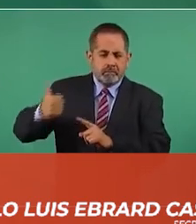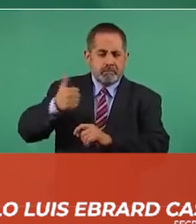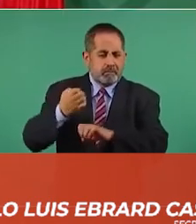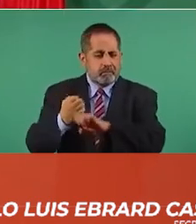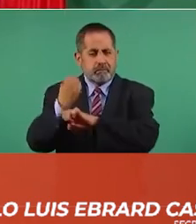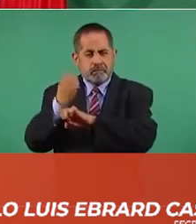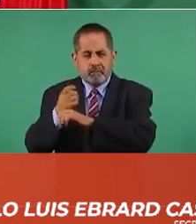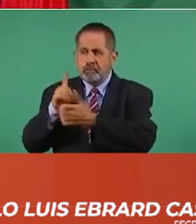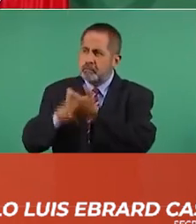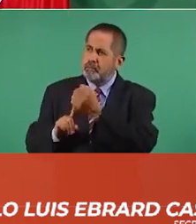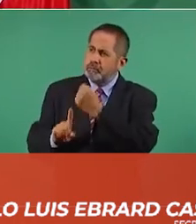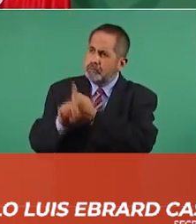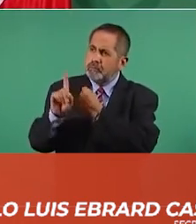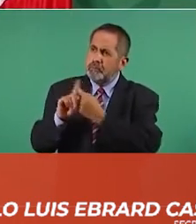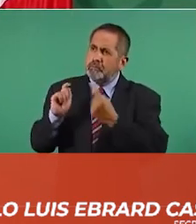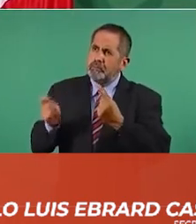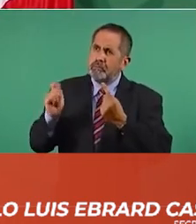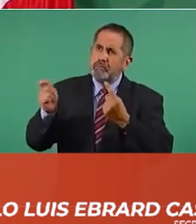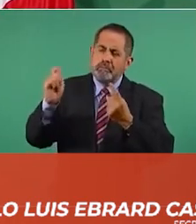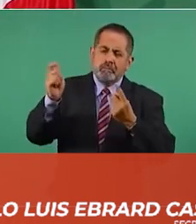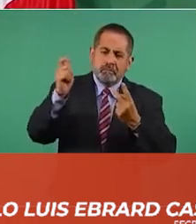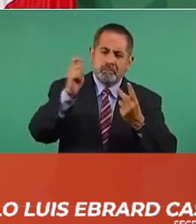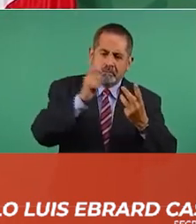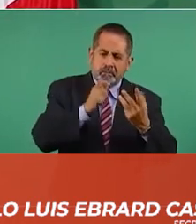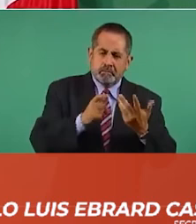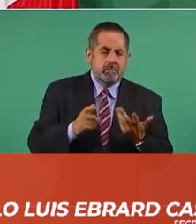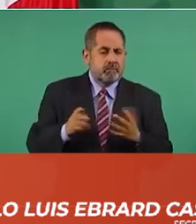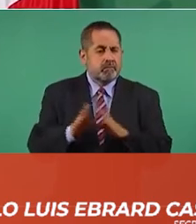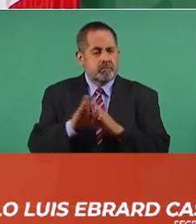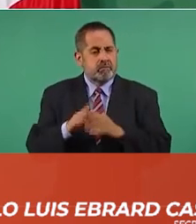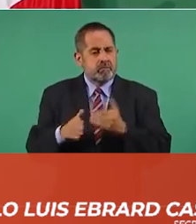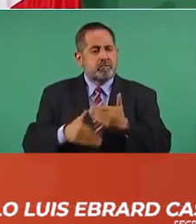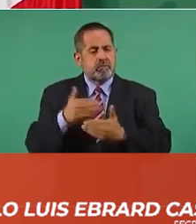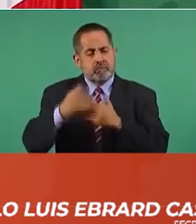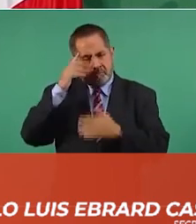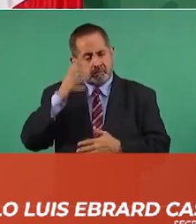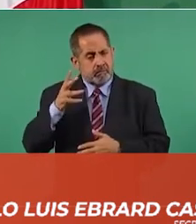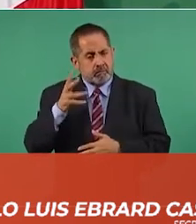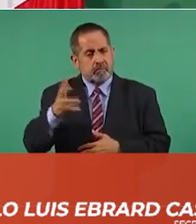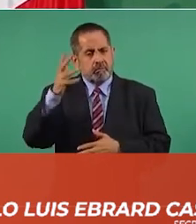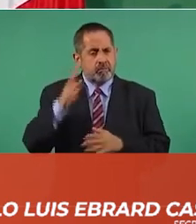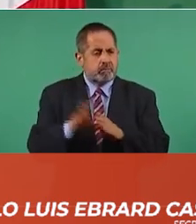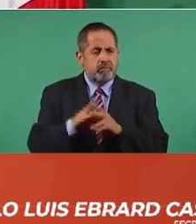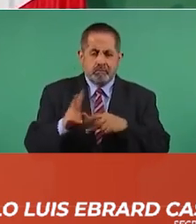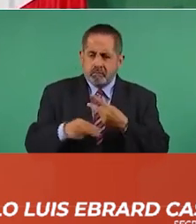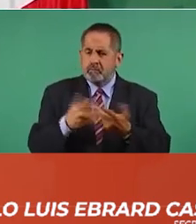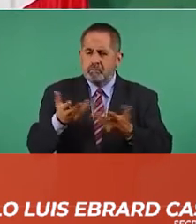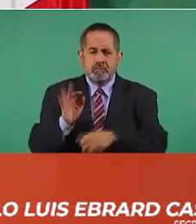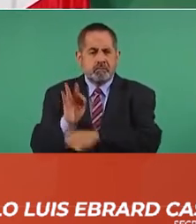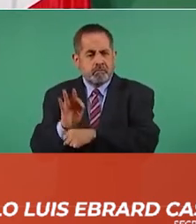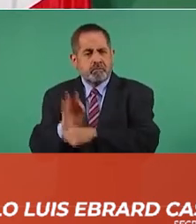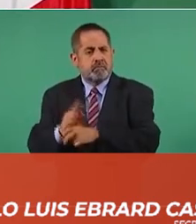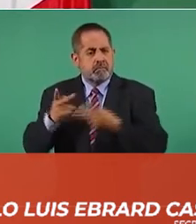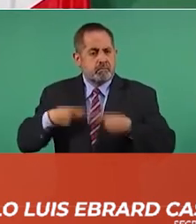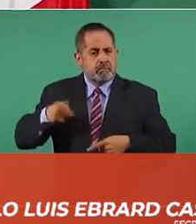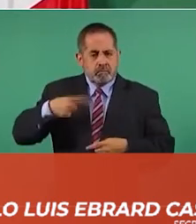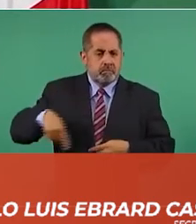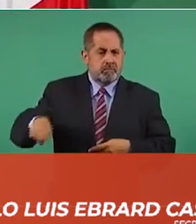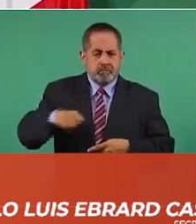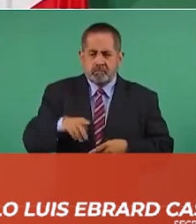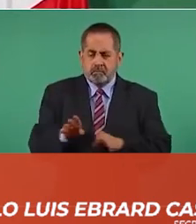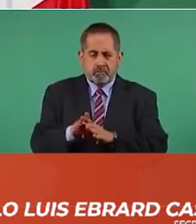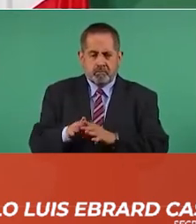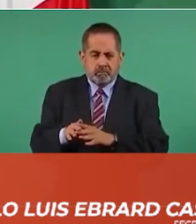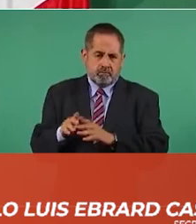estados, sobre proyectos en beneficio de la gente, de los estados que ellos van